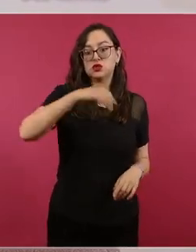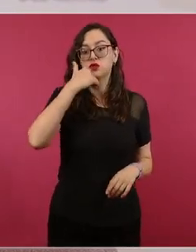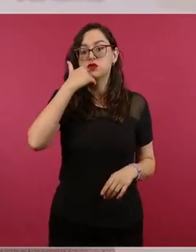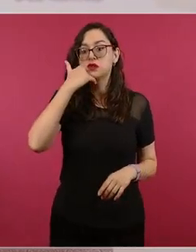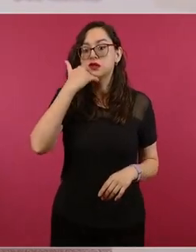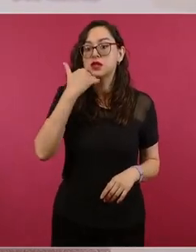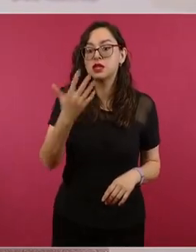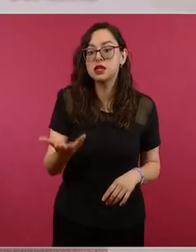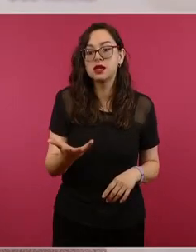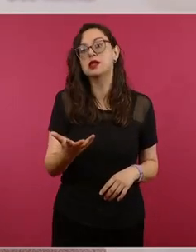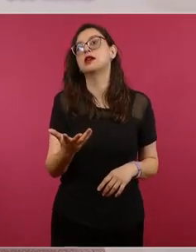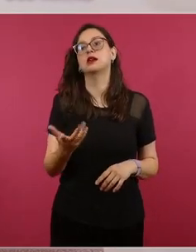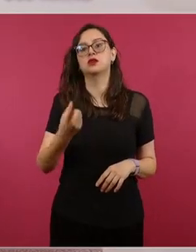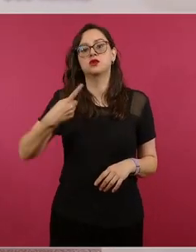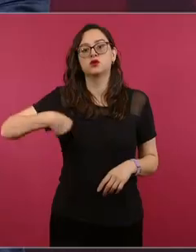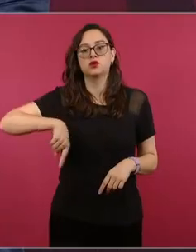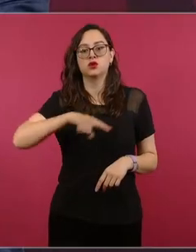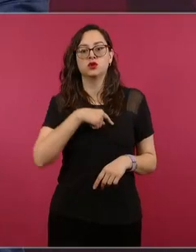fuésemos como ellos,